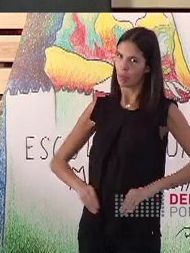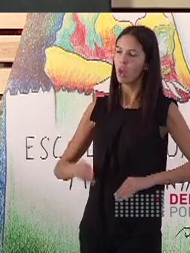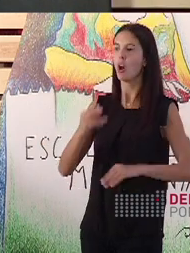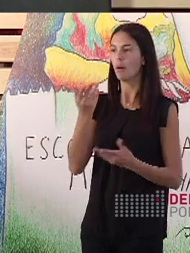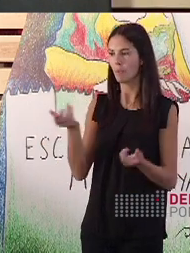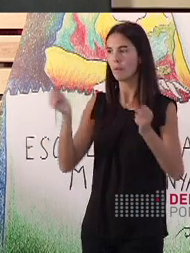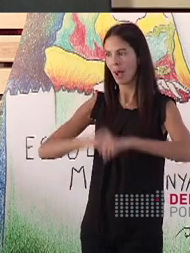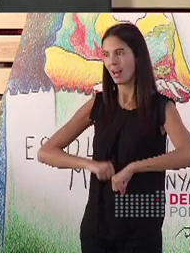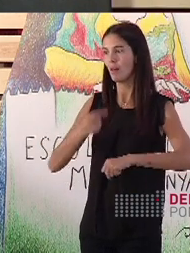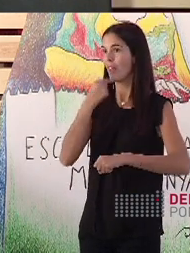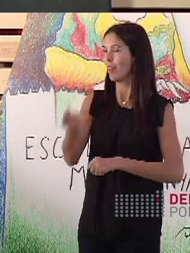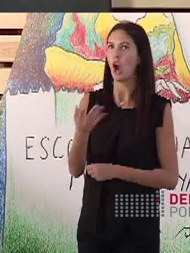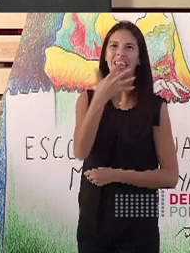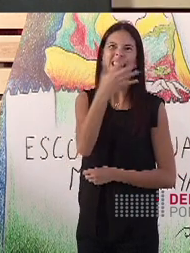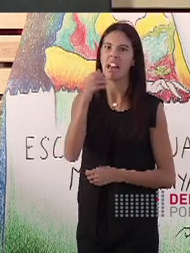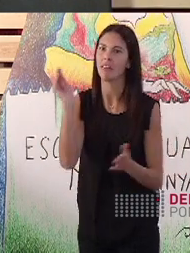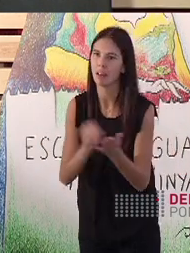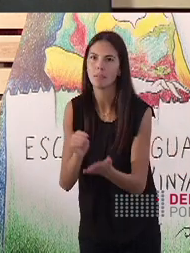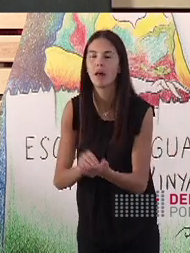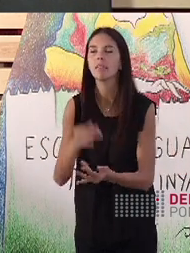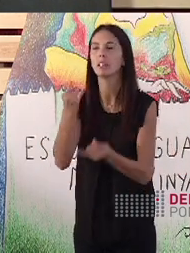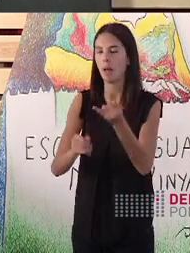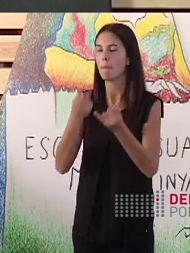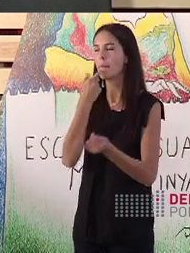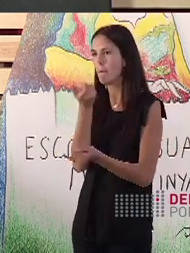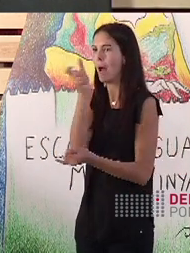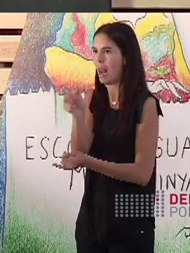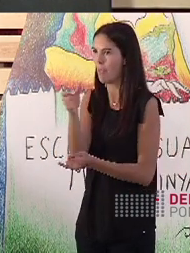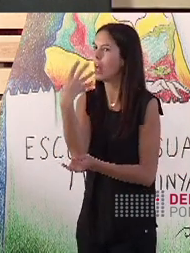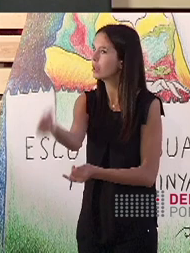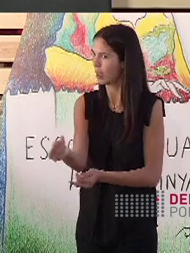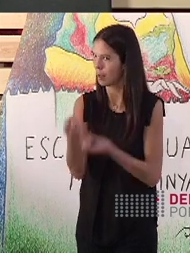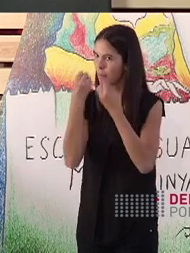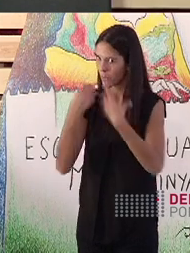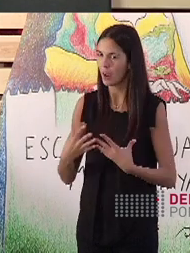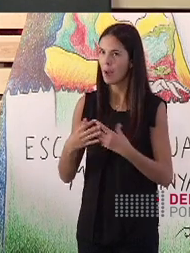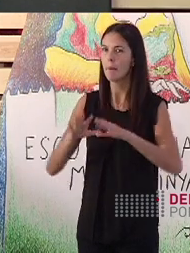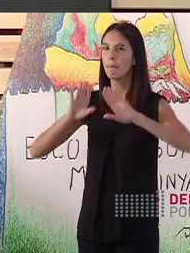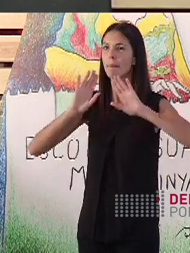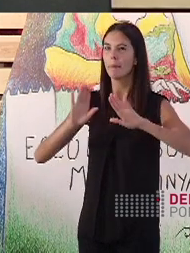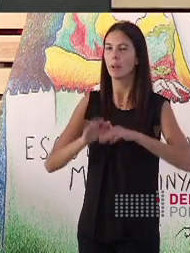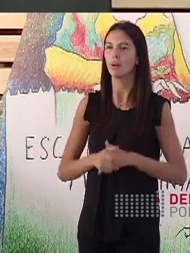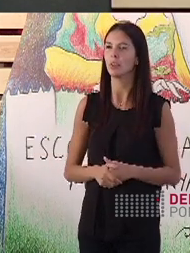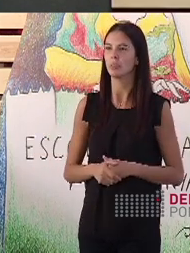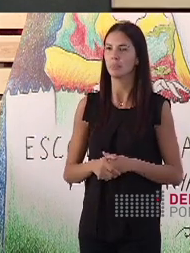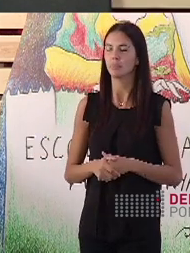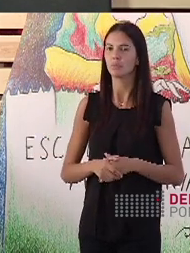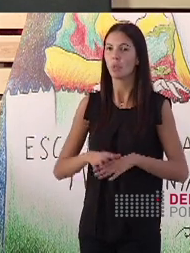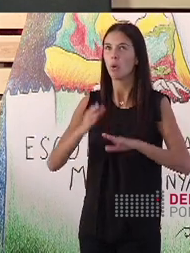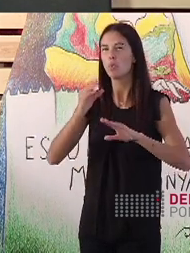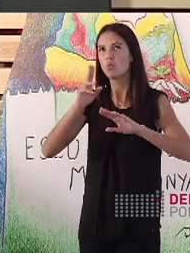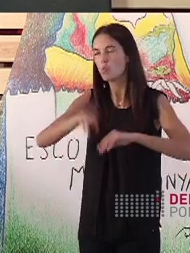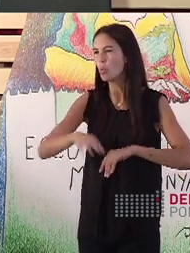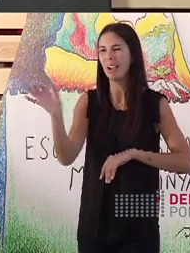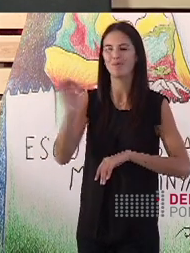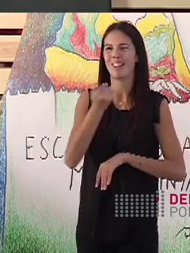veces, pesadas. Han aprendido la palabra y está bien, no vamos a decir que está mal. Sin embargo, nunca o casi nunca